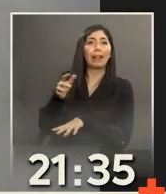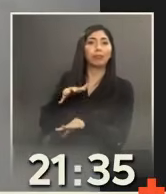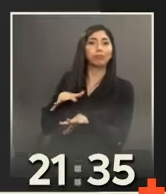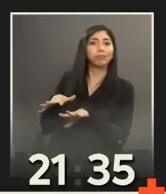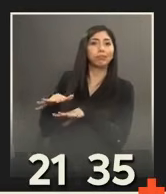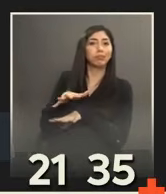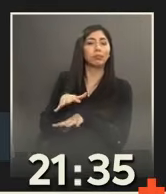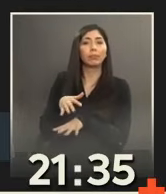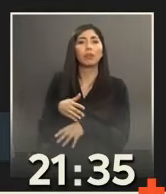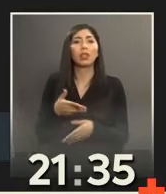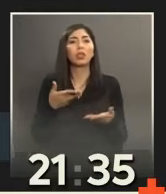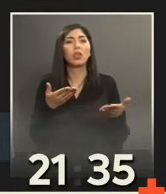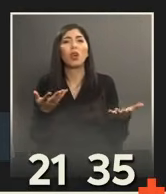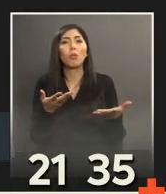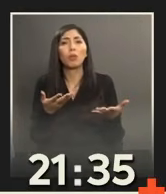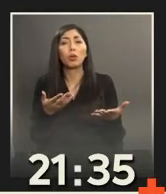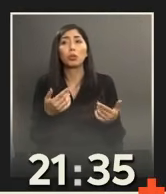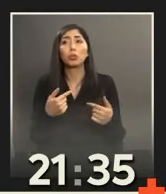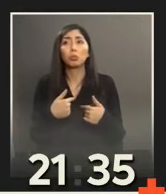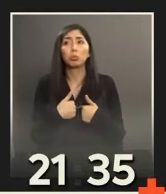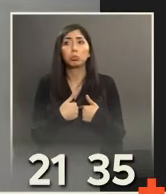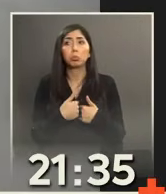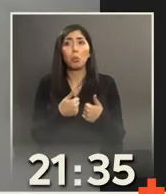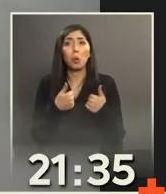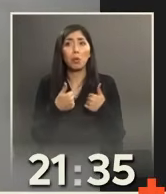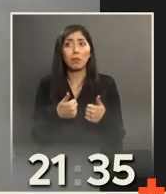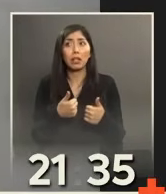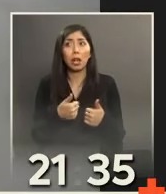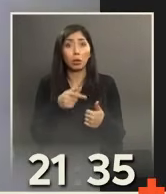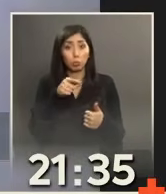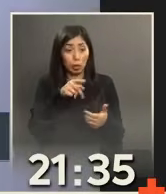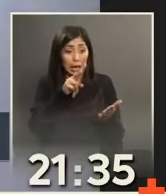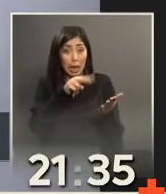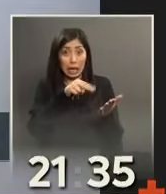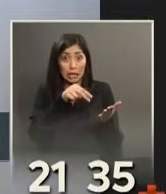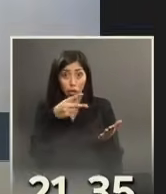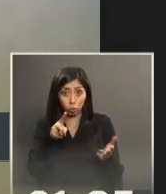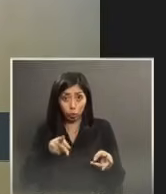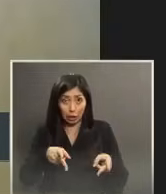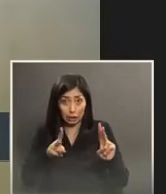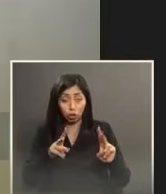trataron? Muy bien. Sí, no. ¿Le leyeron sus derechos? Todo,